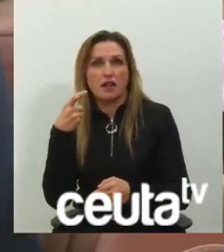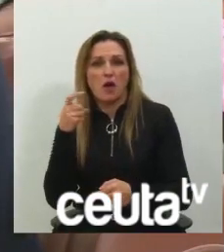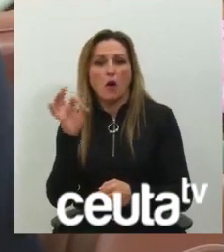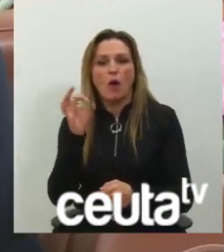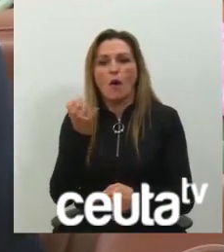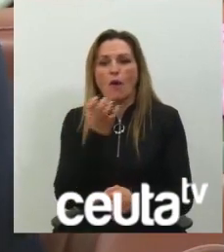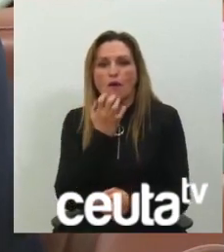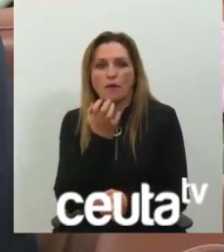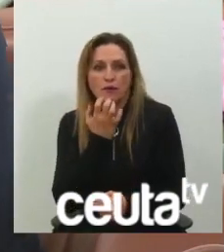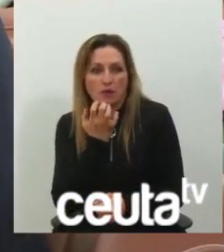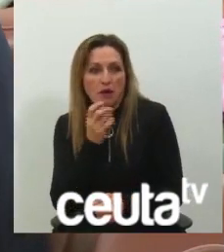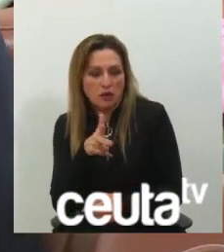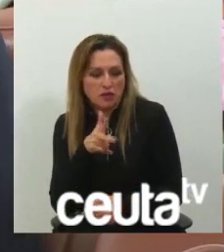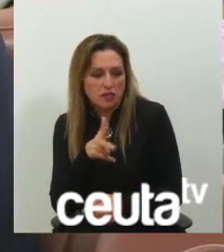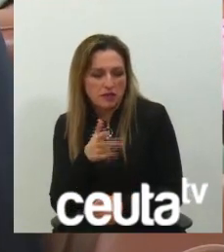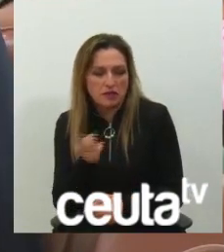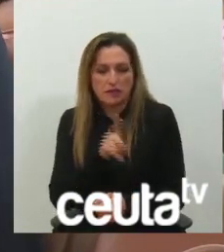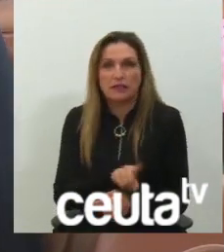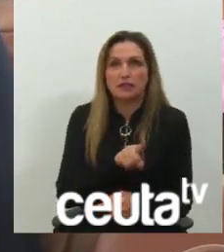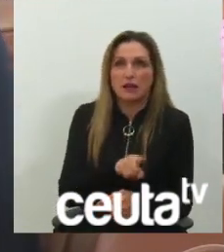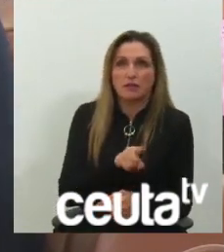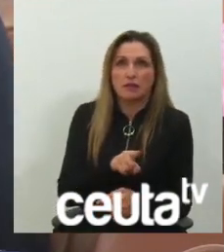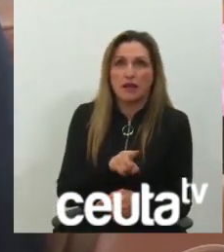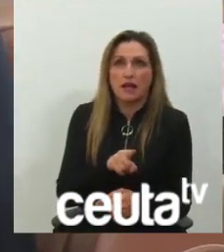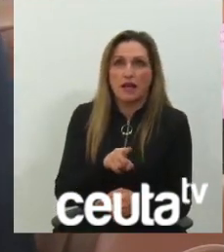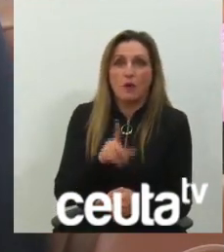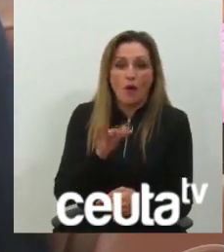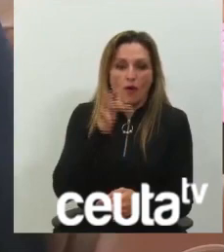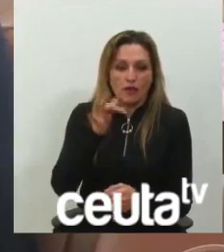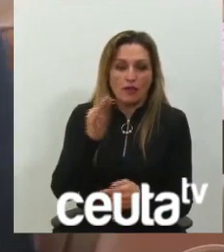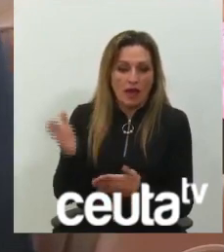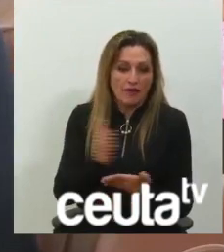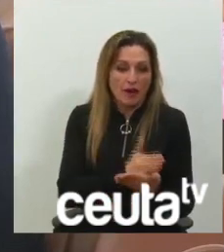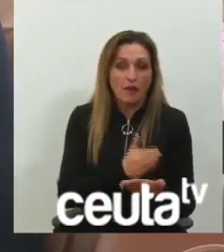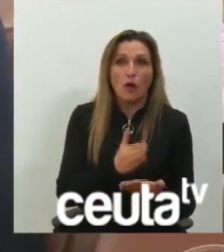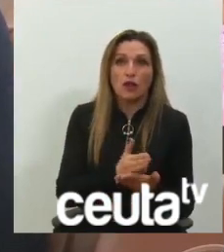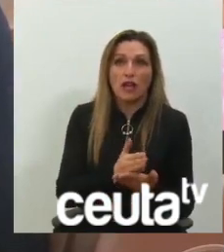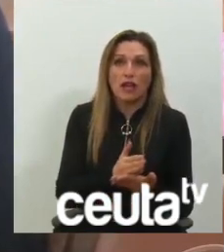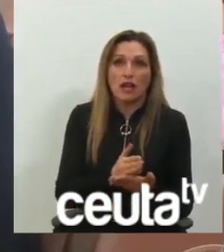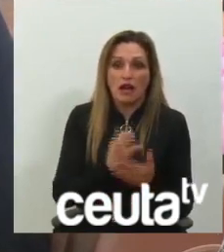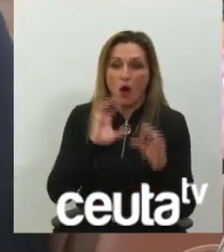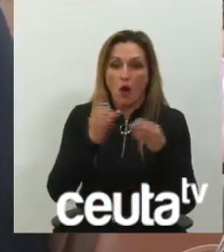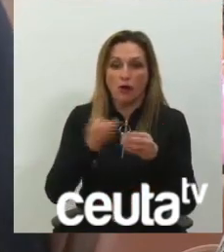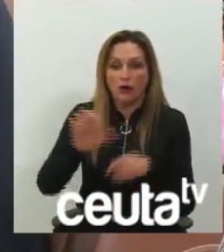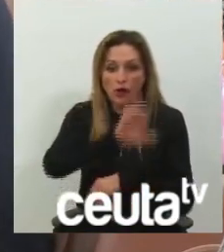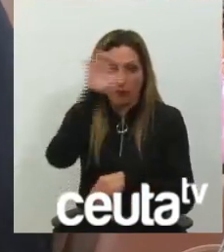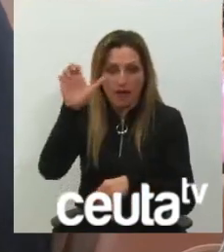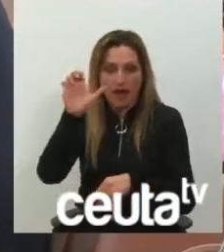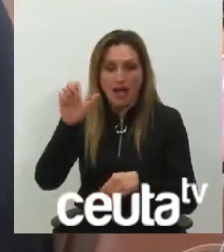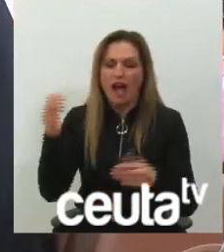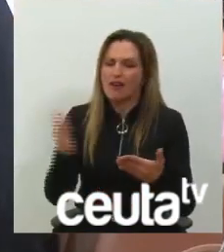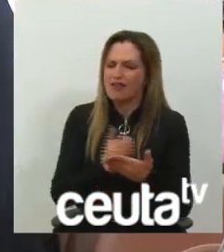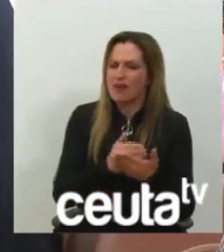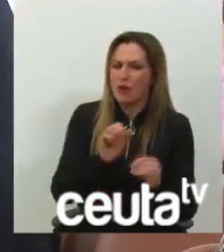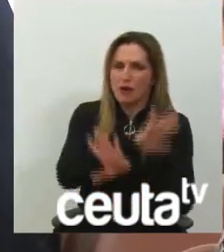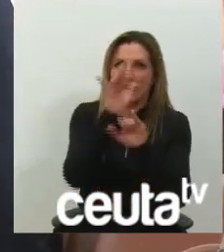una declaración solemne a favor de nuestro gobierno a favor de unión europea a favor del derecho internacional a favor de la paz que se ríe